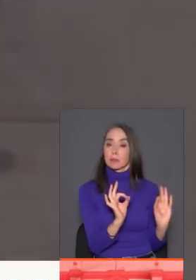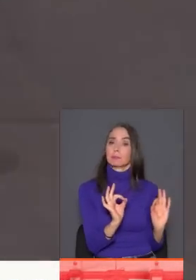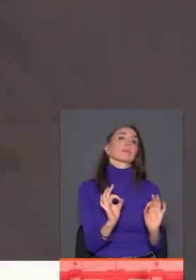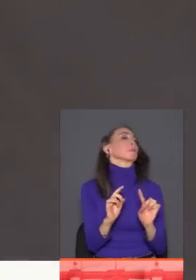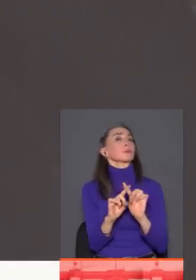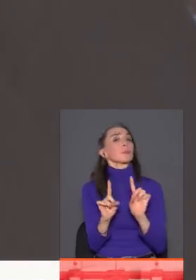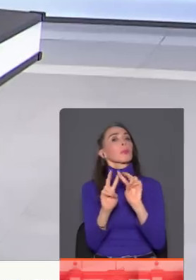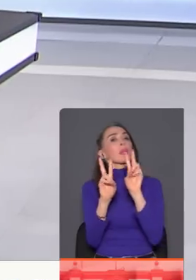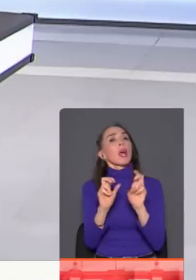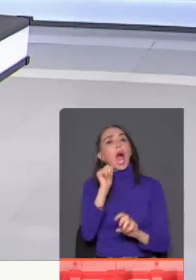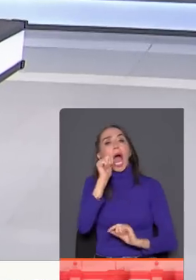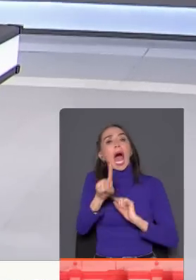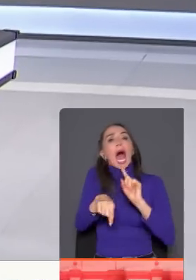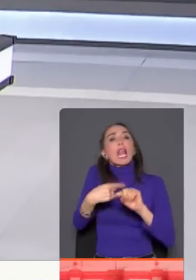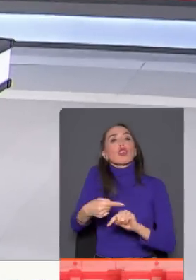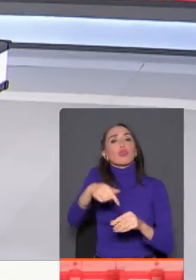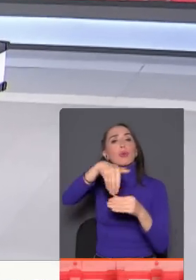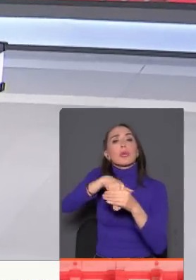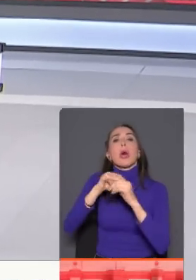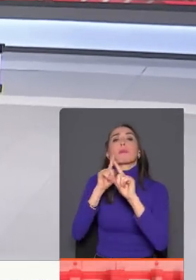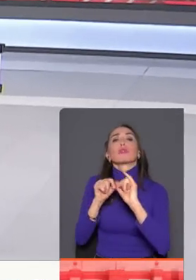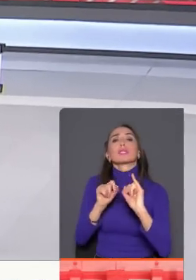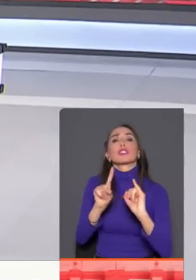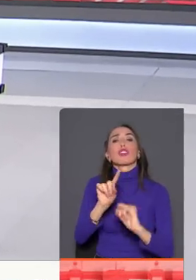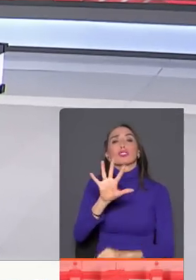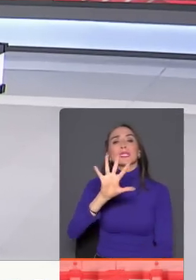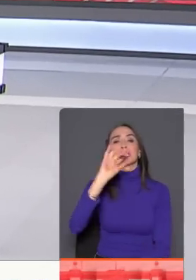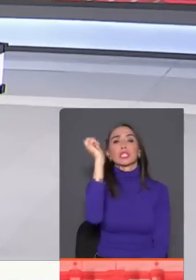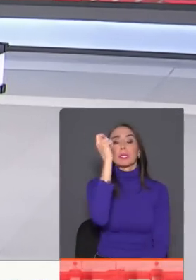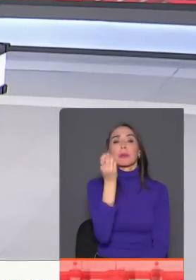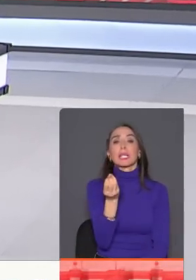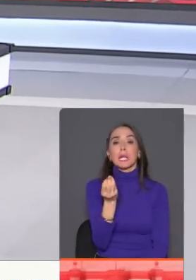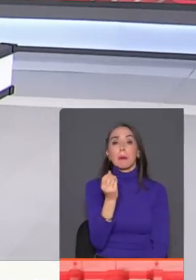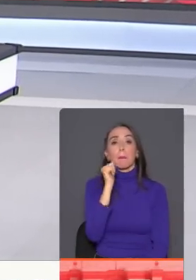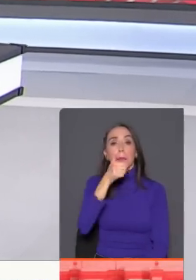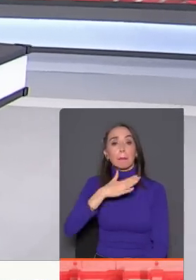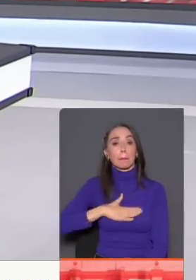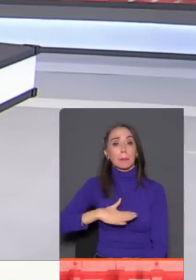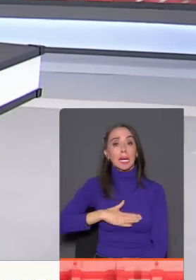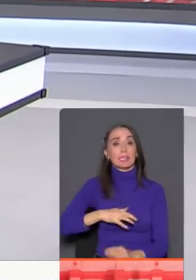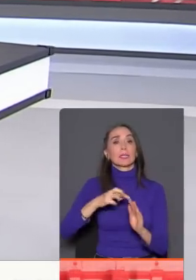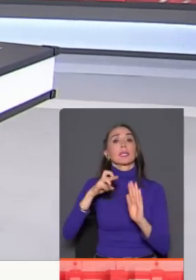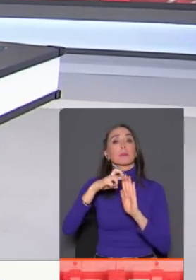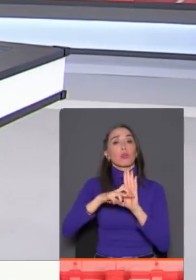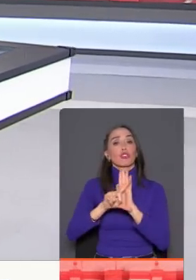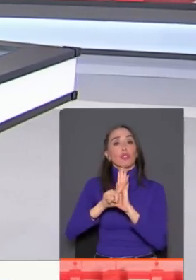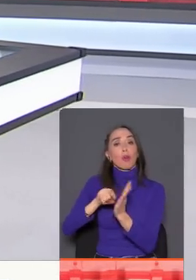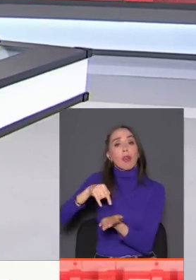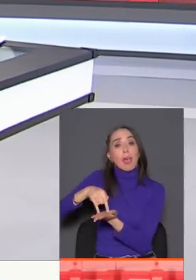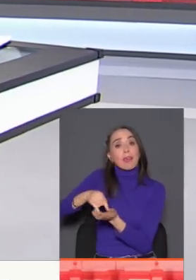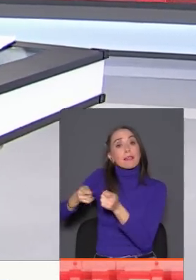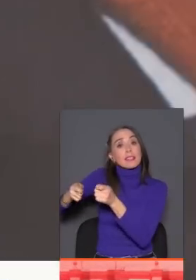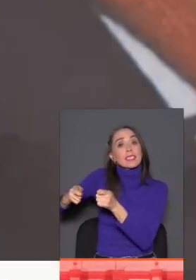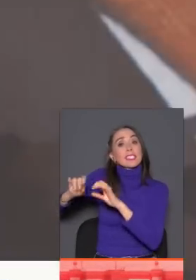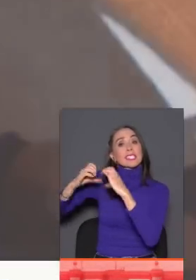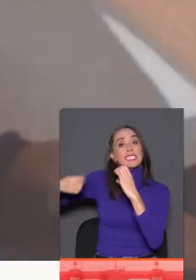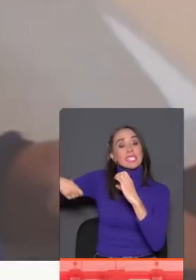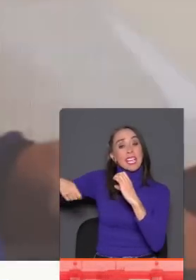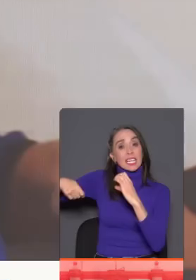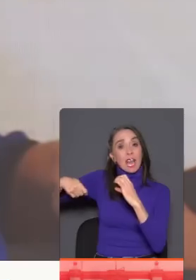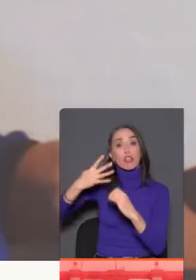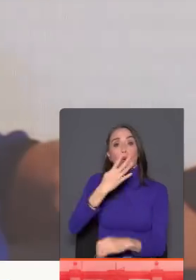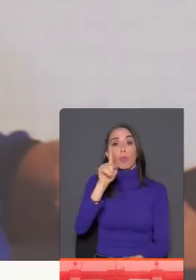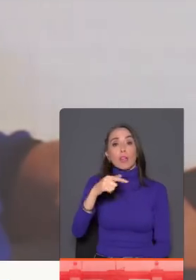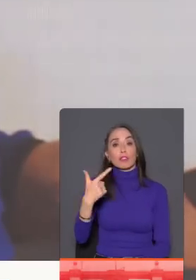del día después del plebiscito porque este martes se vota en el senado los 4 séptimos esta propuesta de los senadores walker